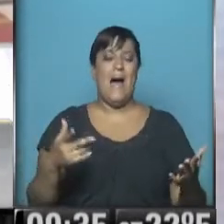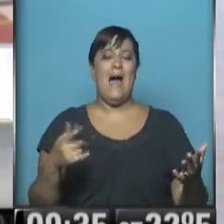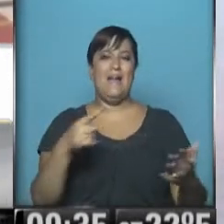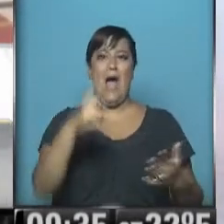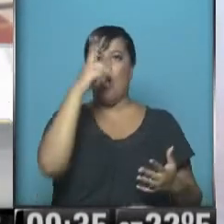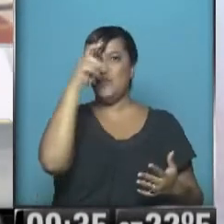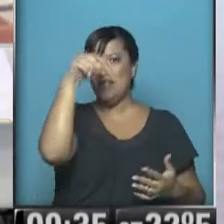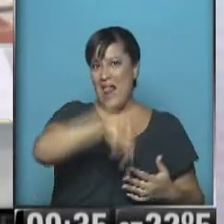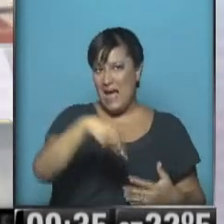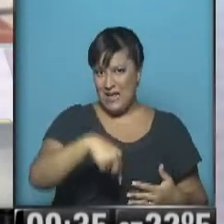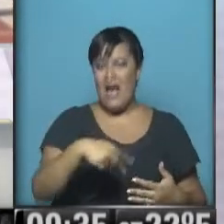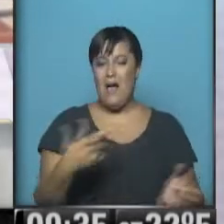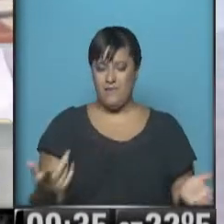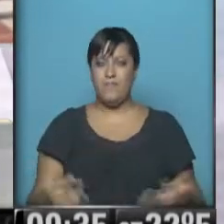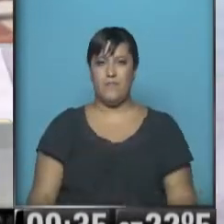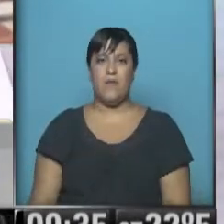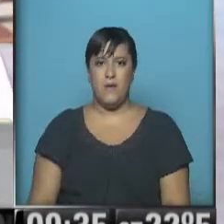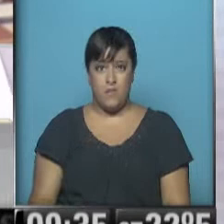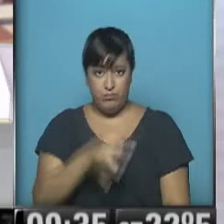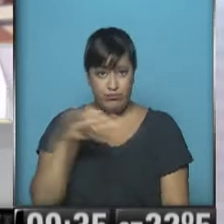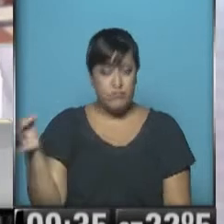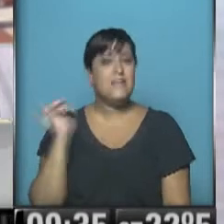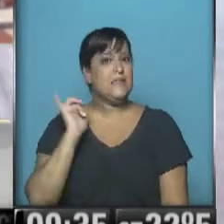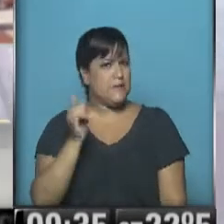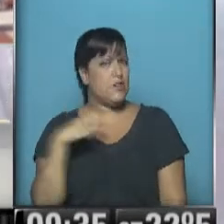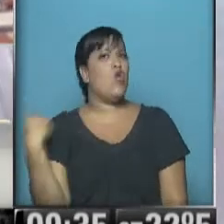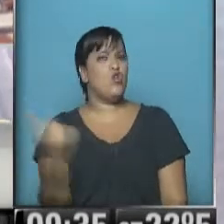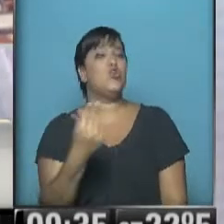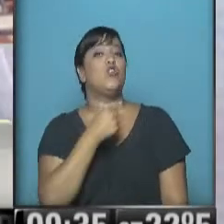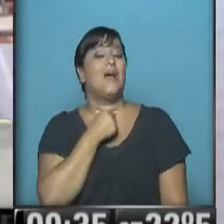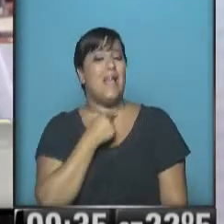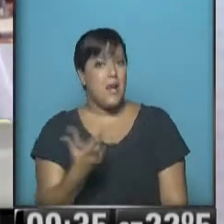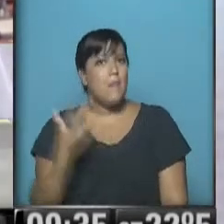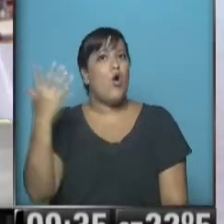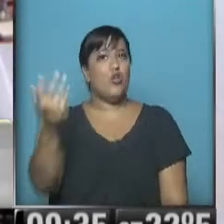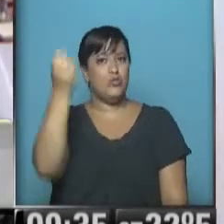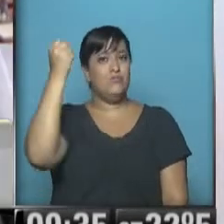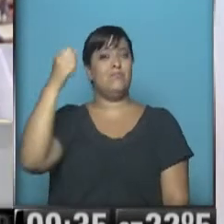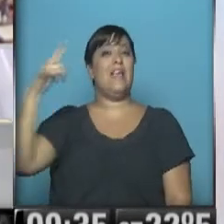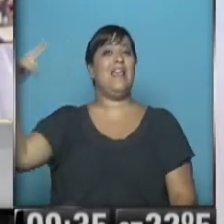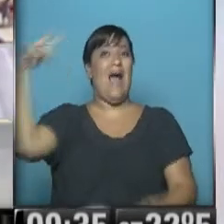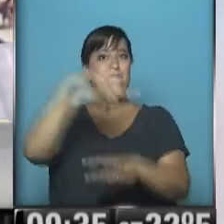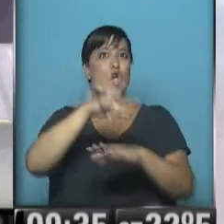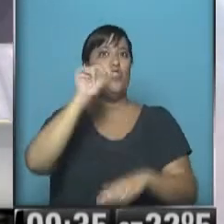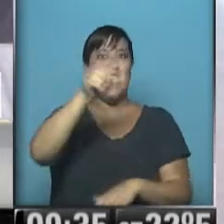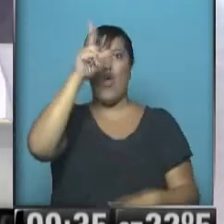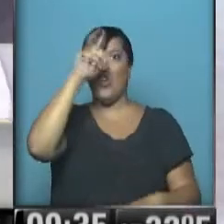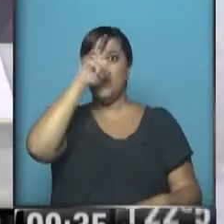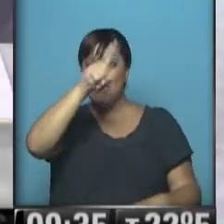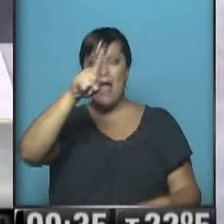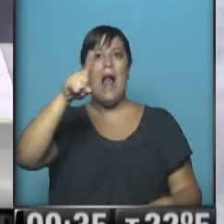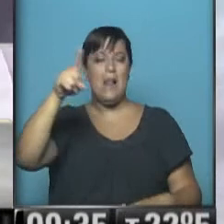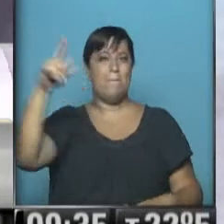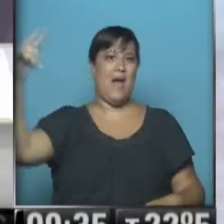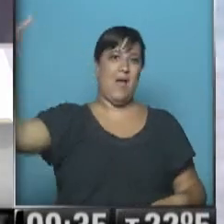se realice aquí en la República Argentina, ¿verdad? Sí, nosotros queremos más que nada conseguir un avión sanitario para traerla a Paula,